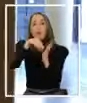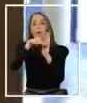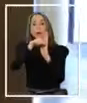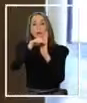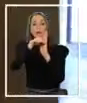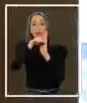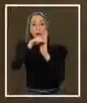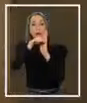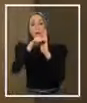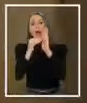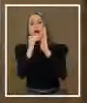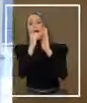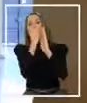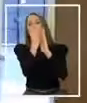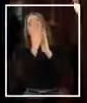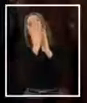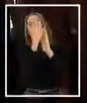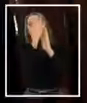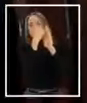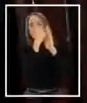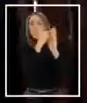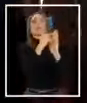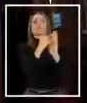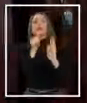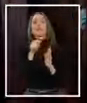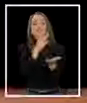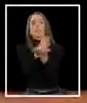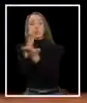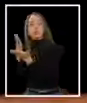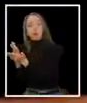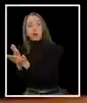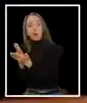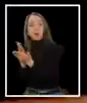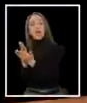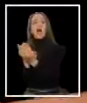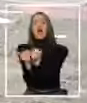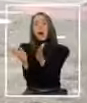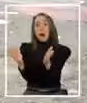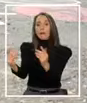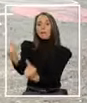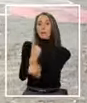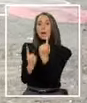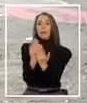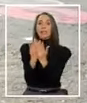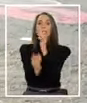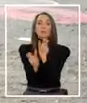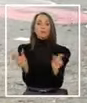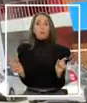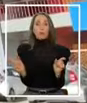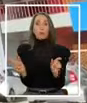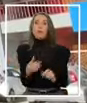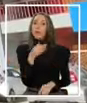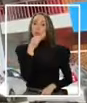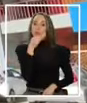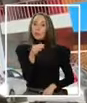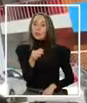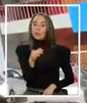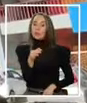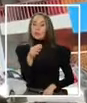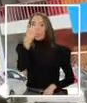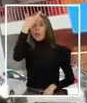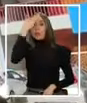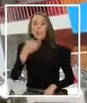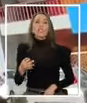etapas superiores del plan paso a paso para que los establecimientos estén disponibles al alumnado. De todos modos, son enfáticos en señalar